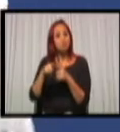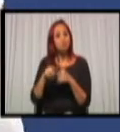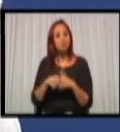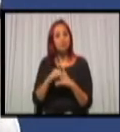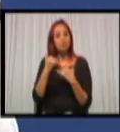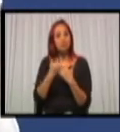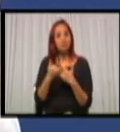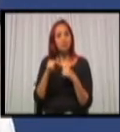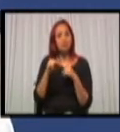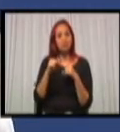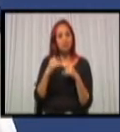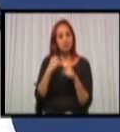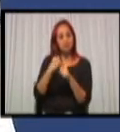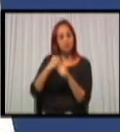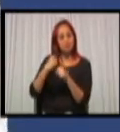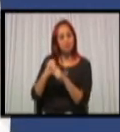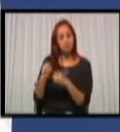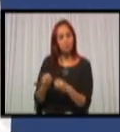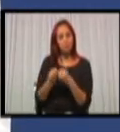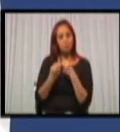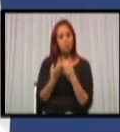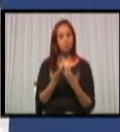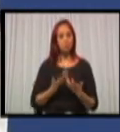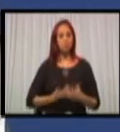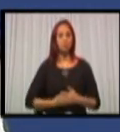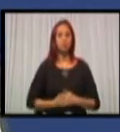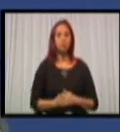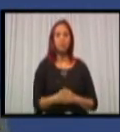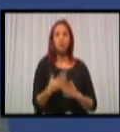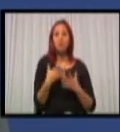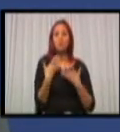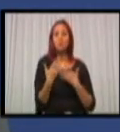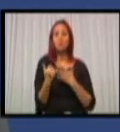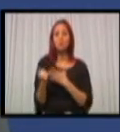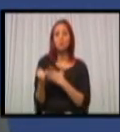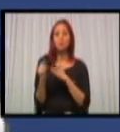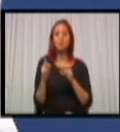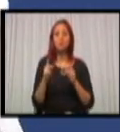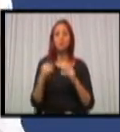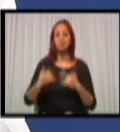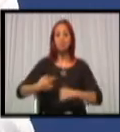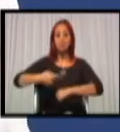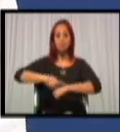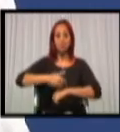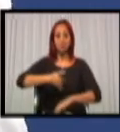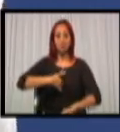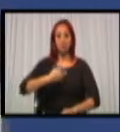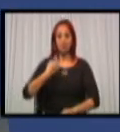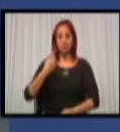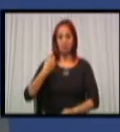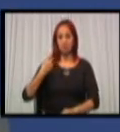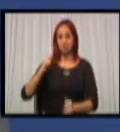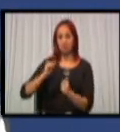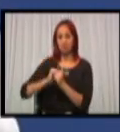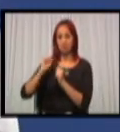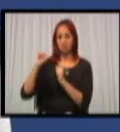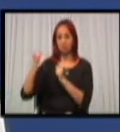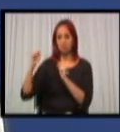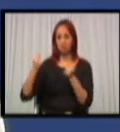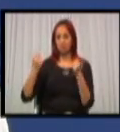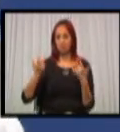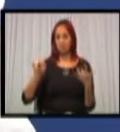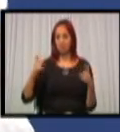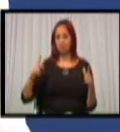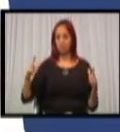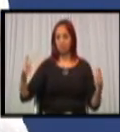También se va a trabajar mucho en cómo ayudarle a las personas que en este momento tienen deudas con la municipalidad, que